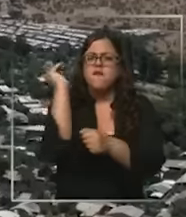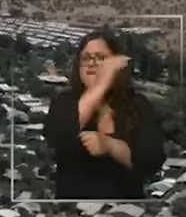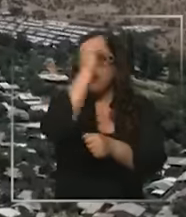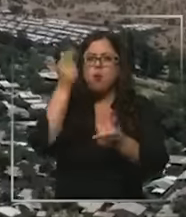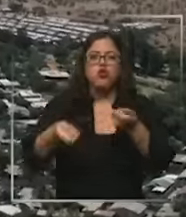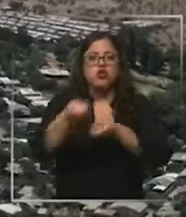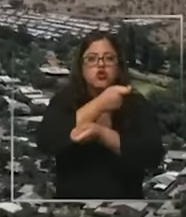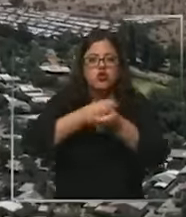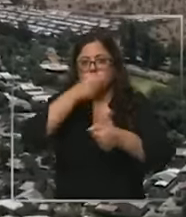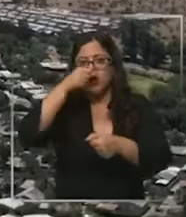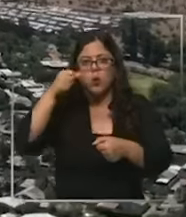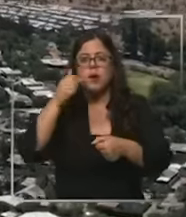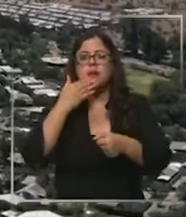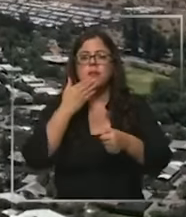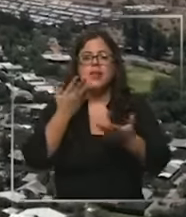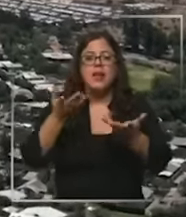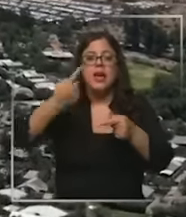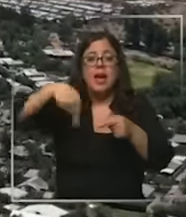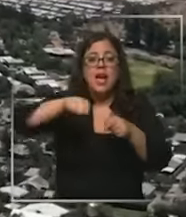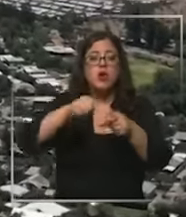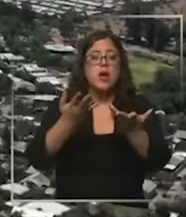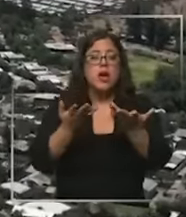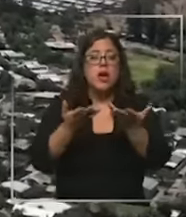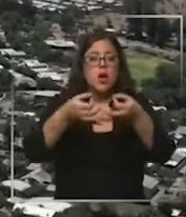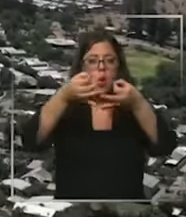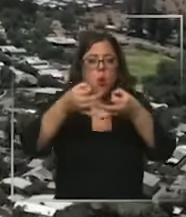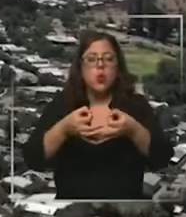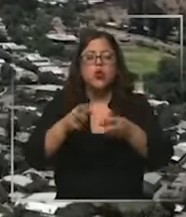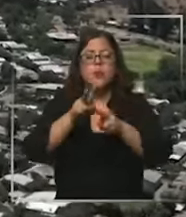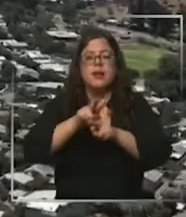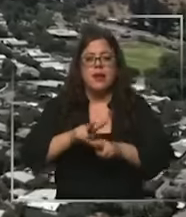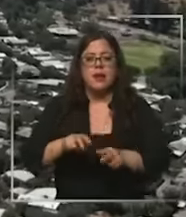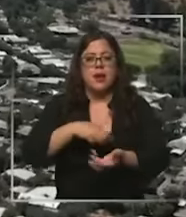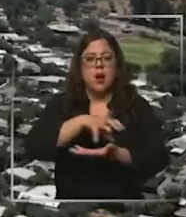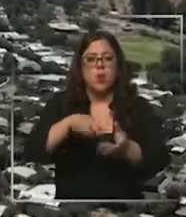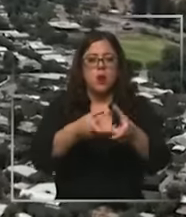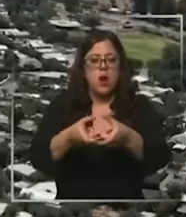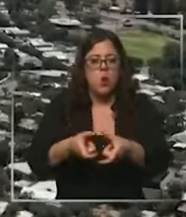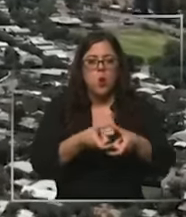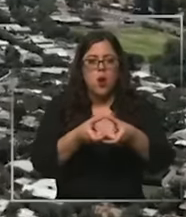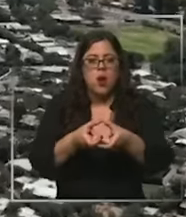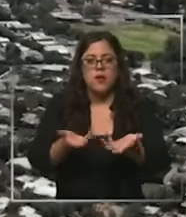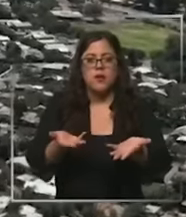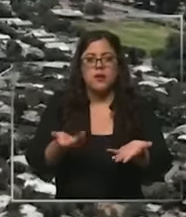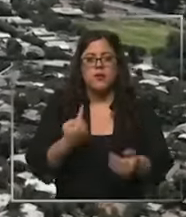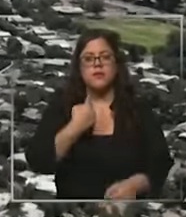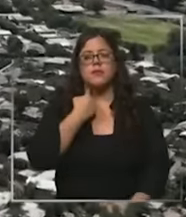de drogas y la fama de mafiosos en la tranquila comuna de Curacaví.